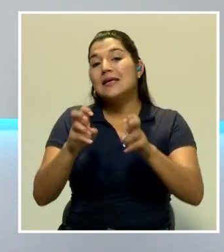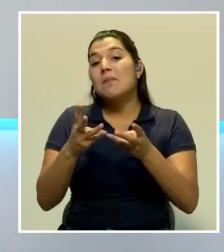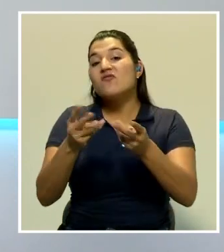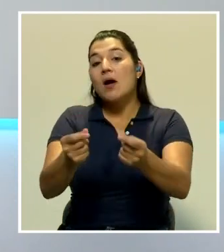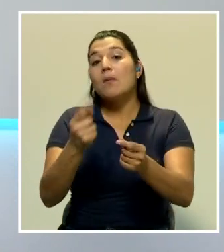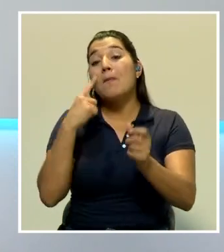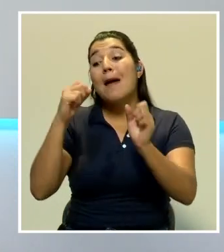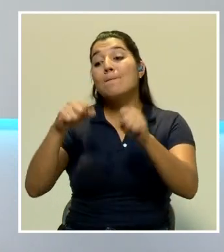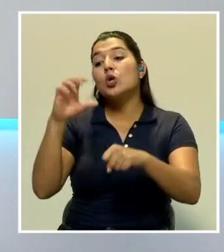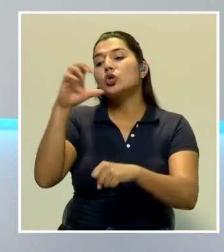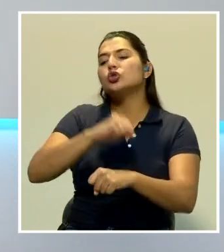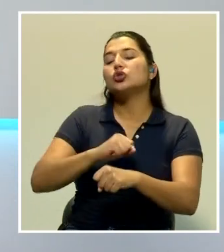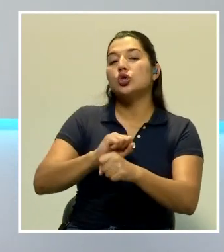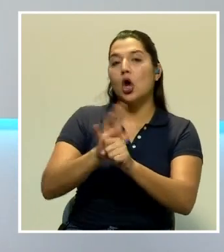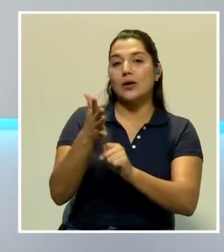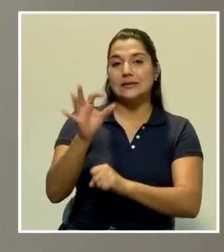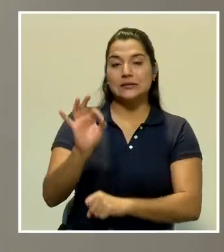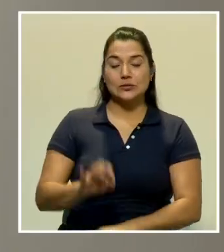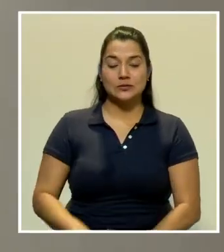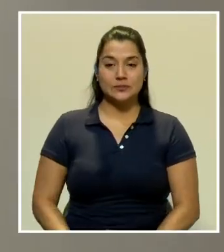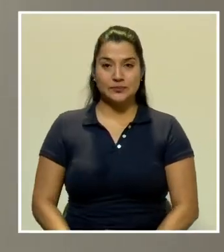del COVID-19.